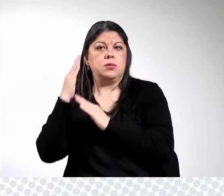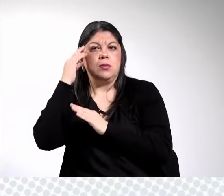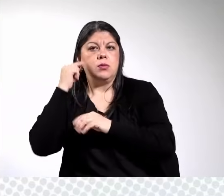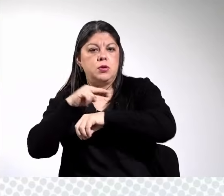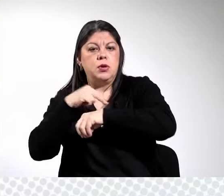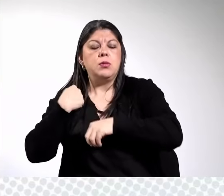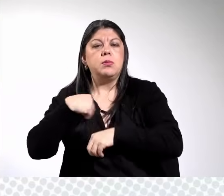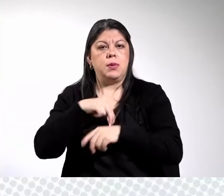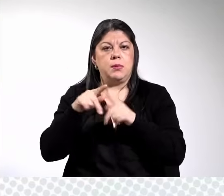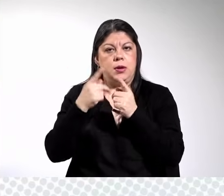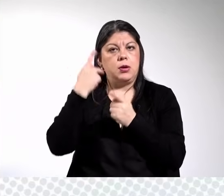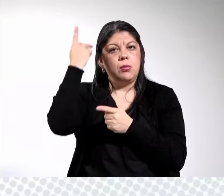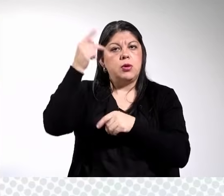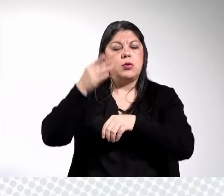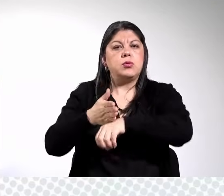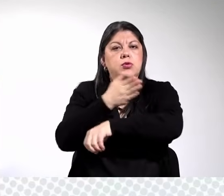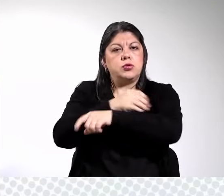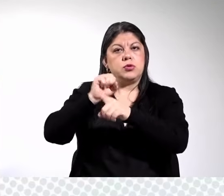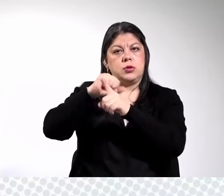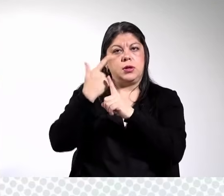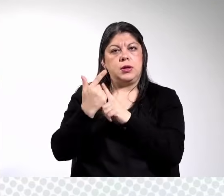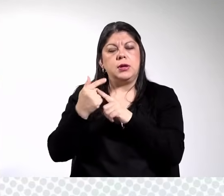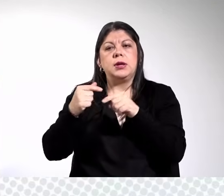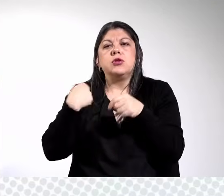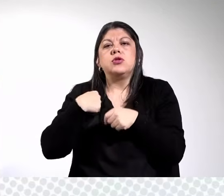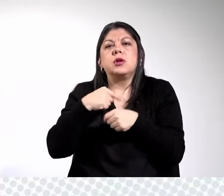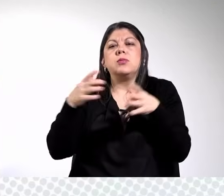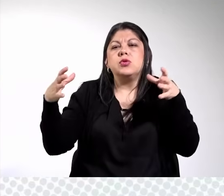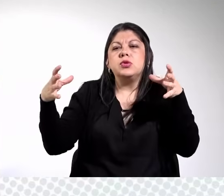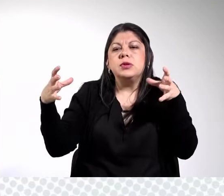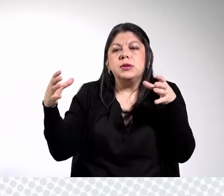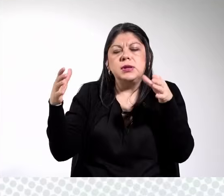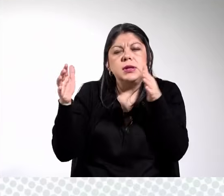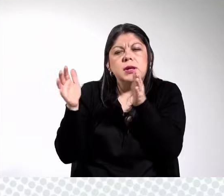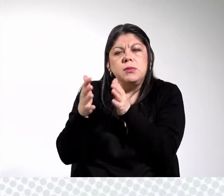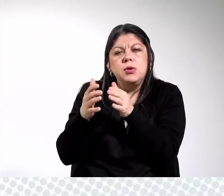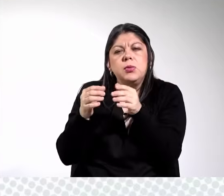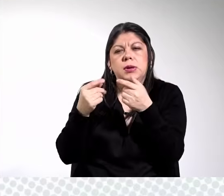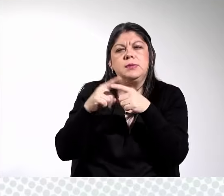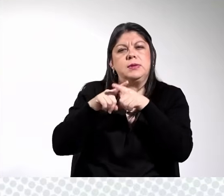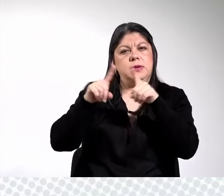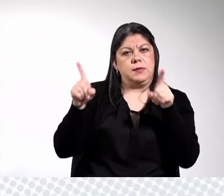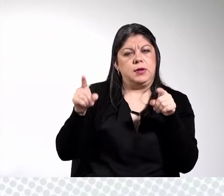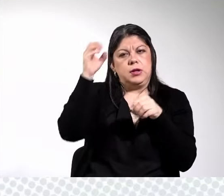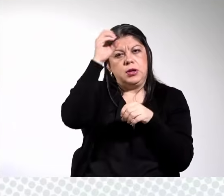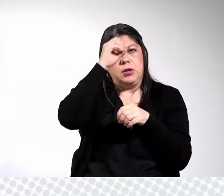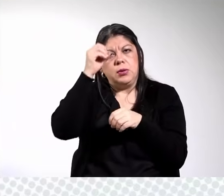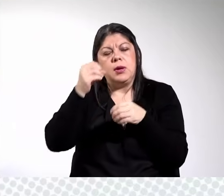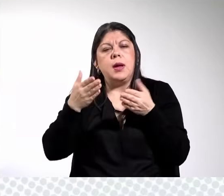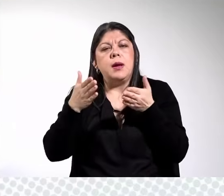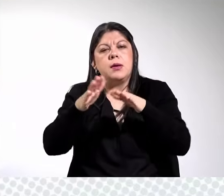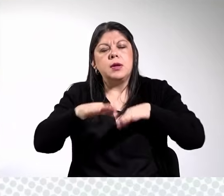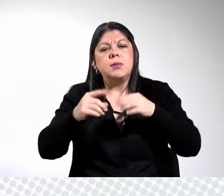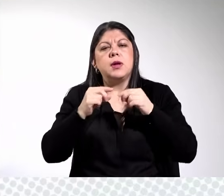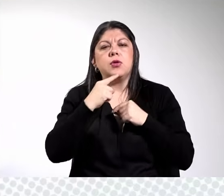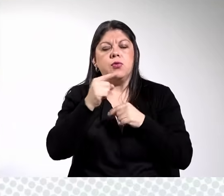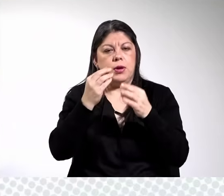Social Democrático, que lo que nos interesa es bajar las brechas, encuentran un espacio real de oportunidades y